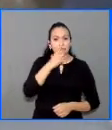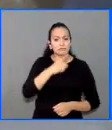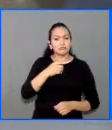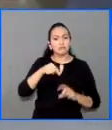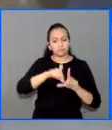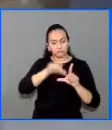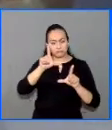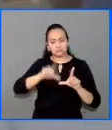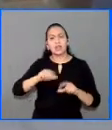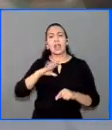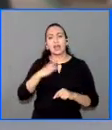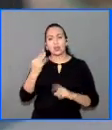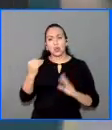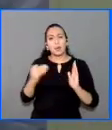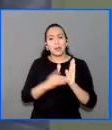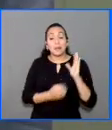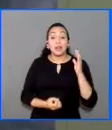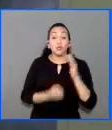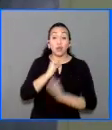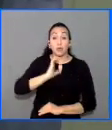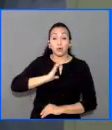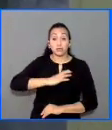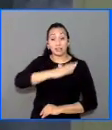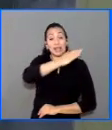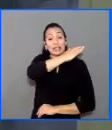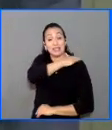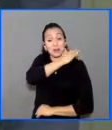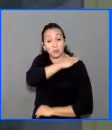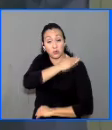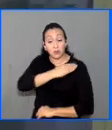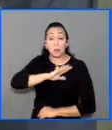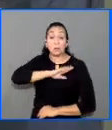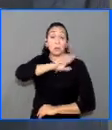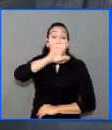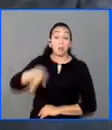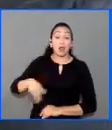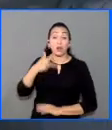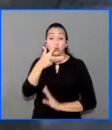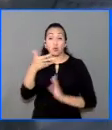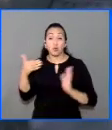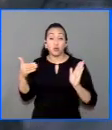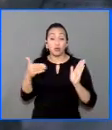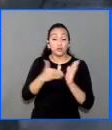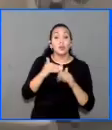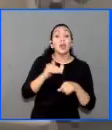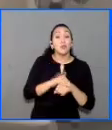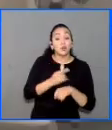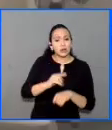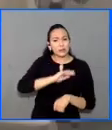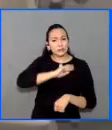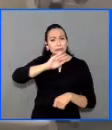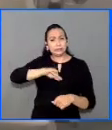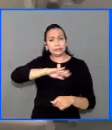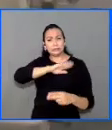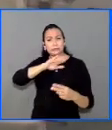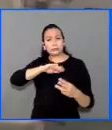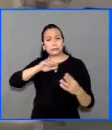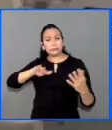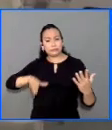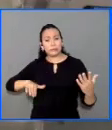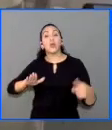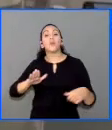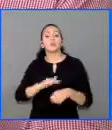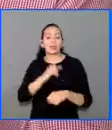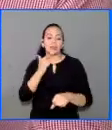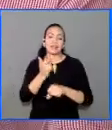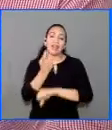de cáncer de pulmón al año, de los cuales fallecen 8,000 por la alta tasa de mortalidad derivado de la detección tardía. Que